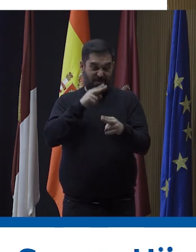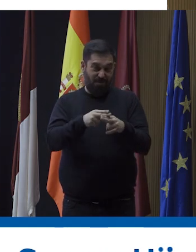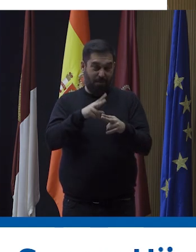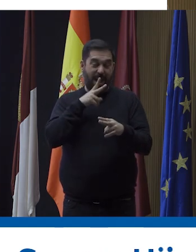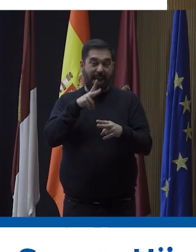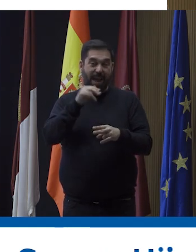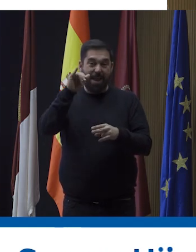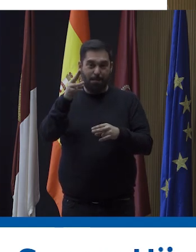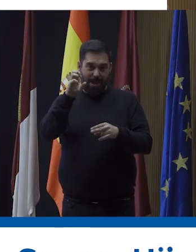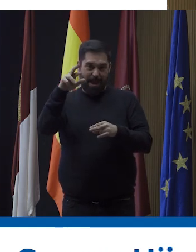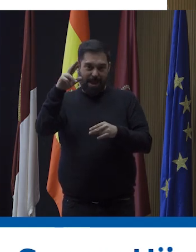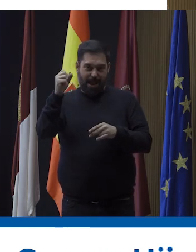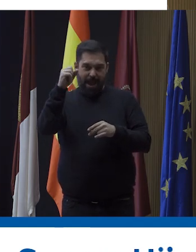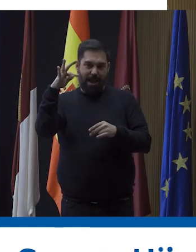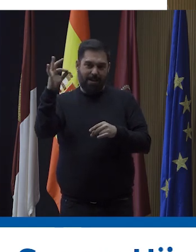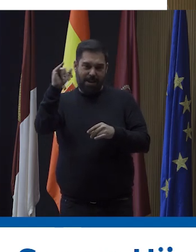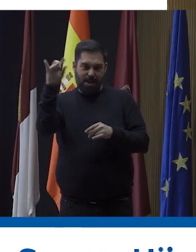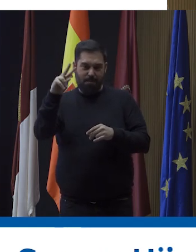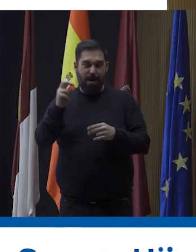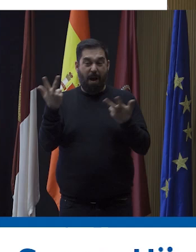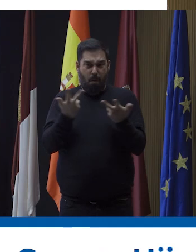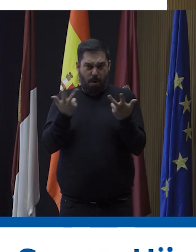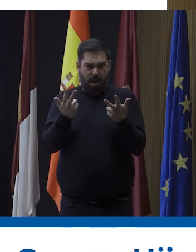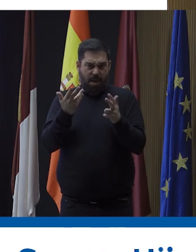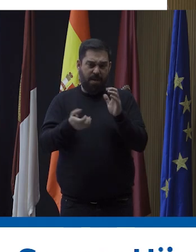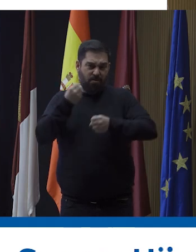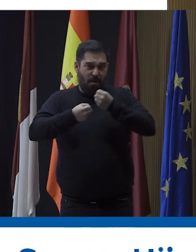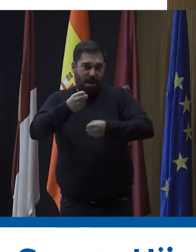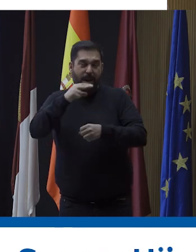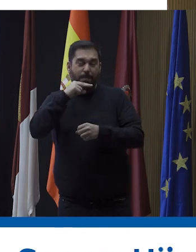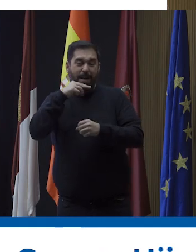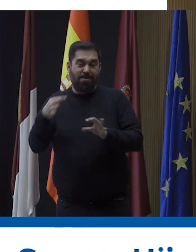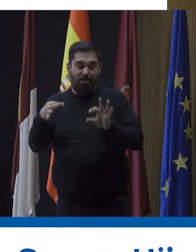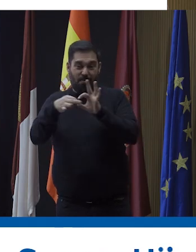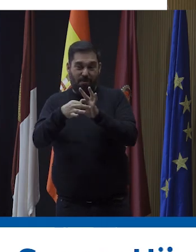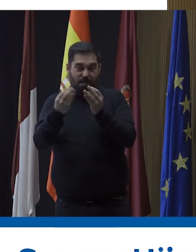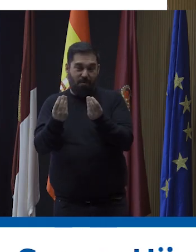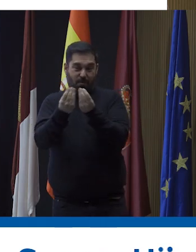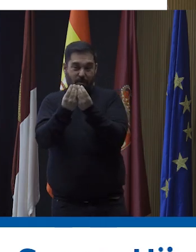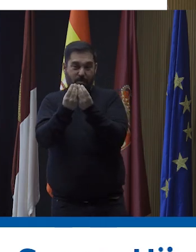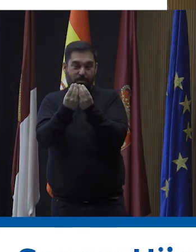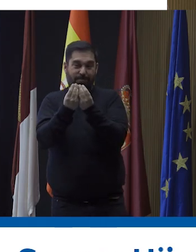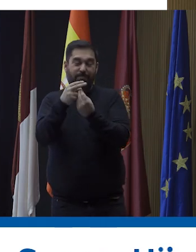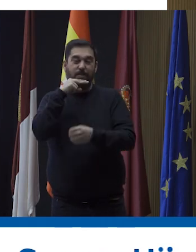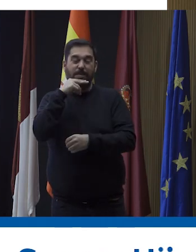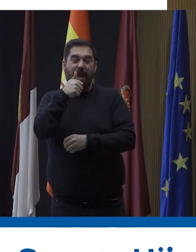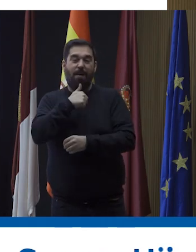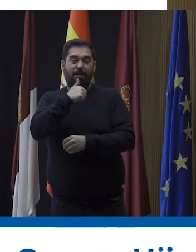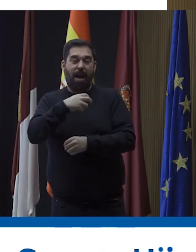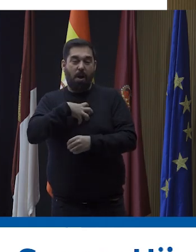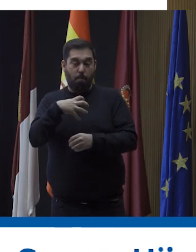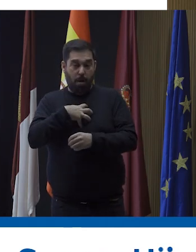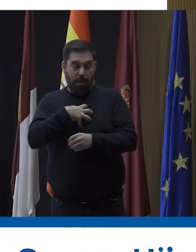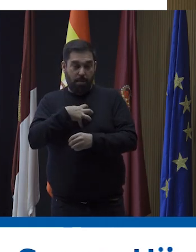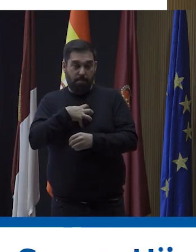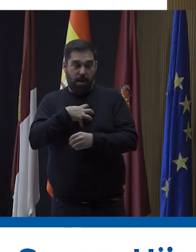es urgencia micional, tener que ir corriendo al baño, asociado o no a incontinencia. Puede haber o no puede haber